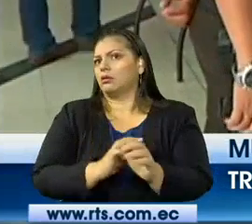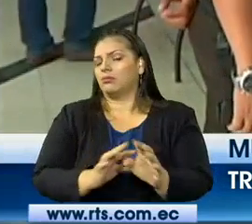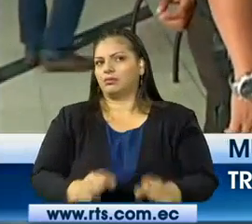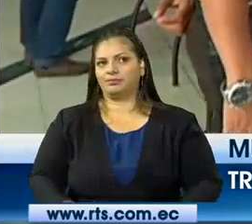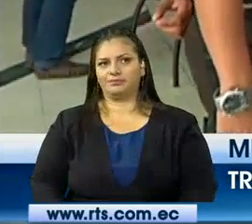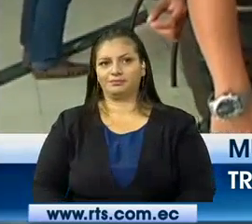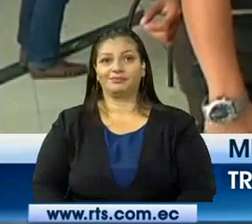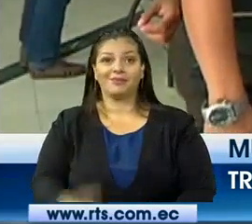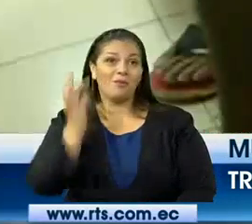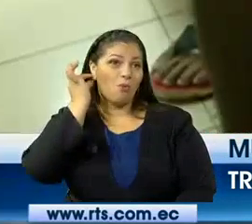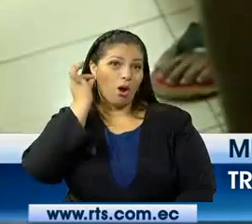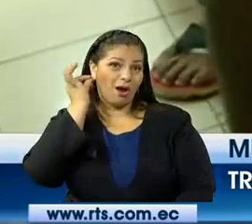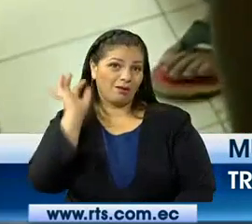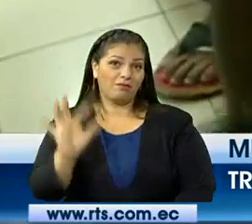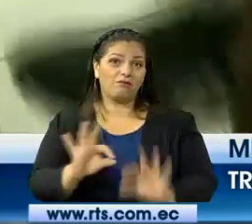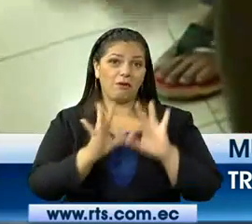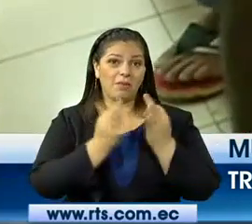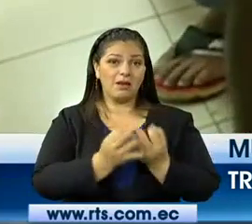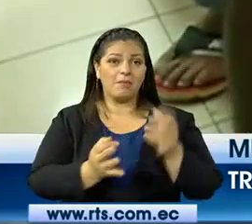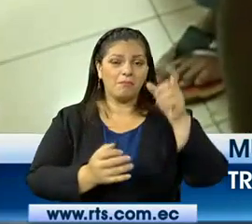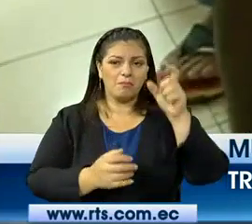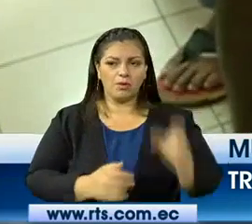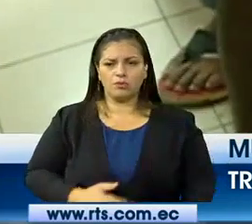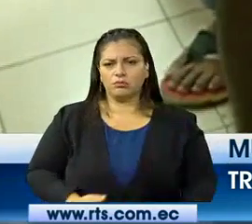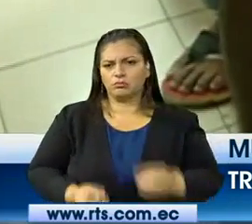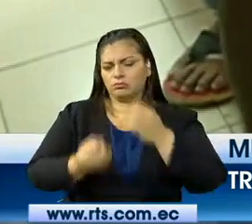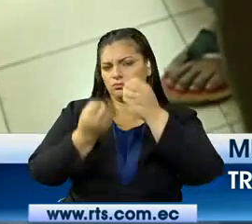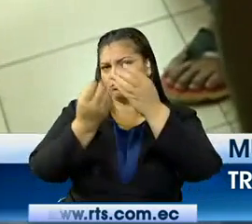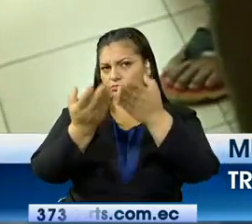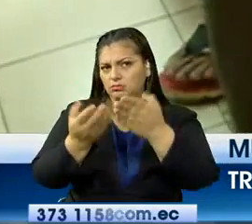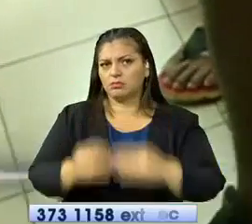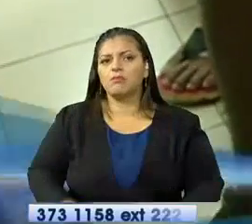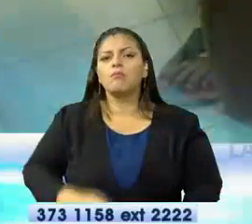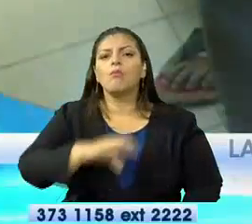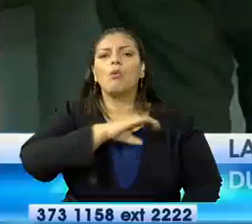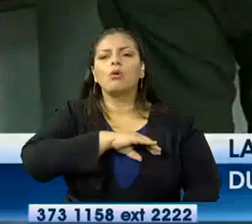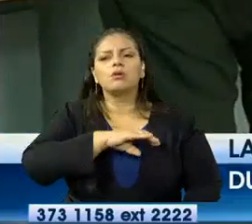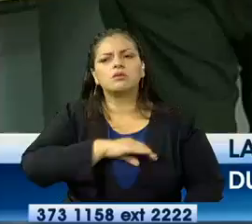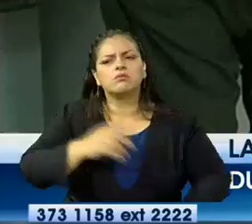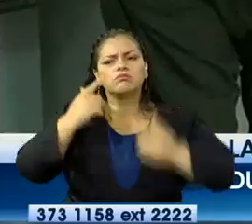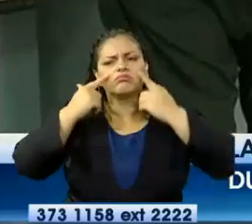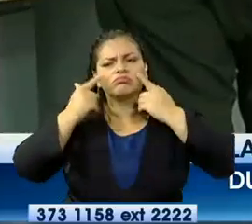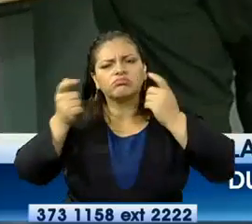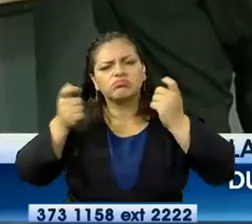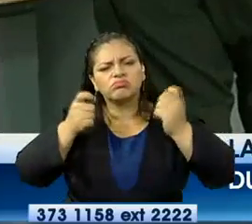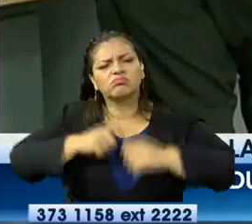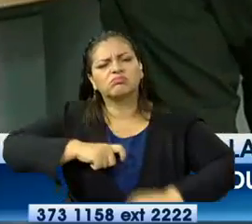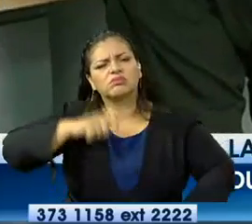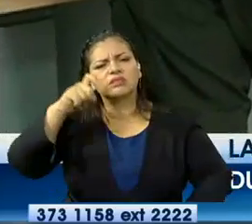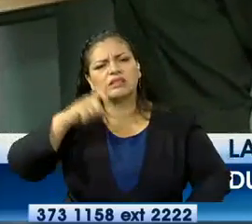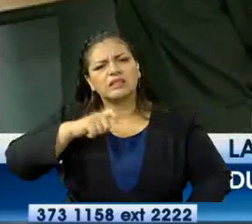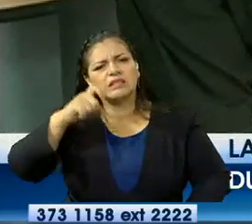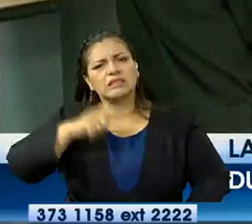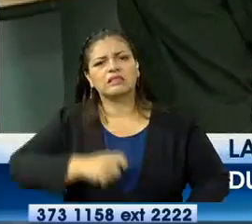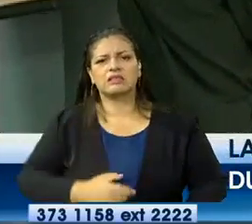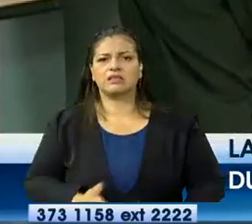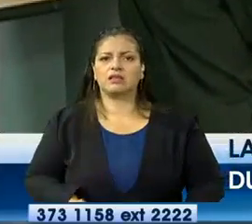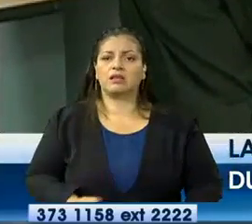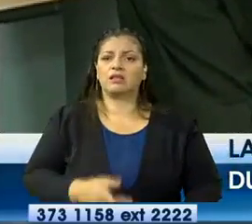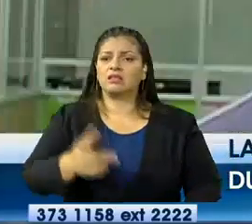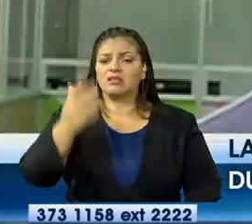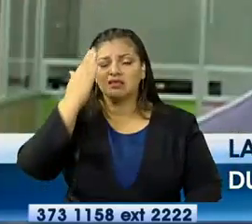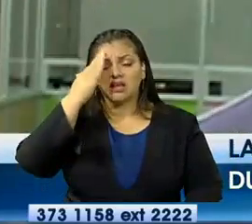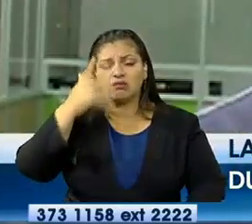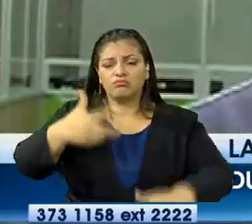que la policía debe evitar esos actos ilícitos, con mayor control en aquel lugar donde los pasajeros son